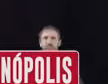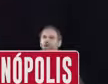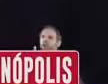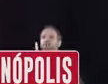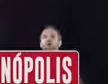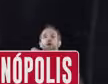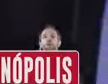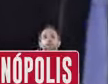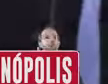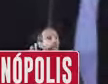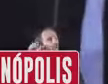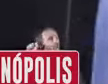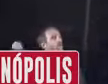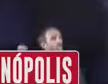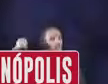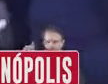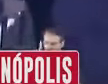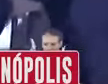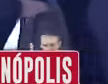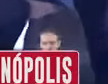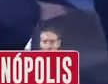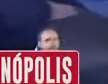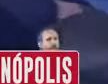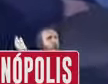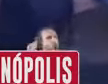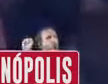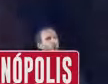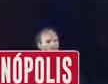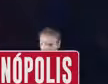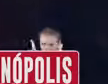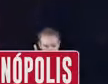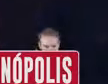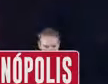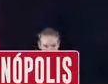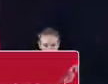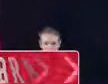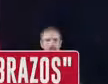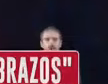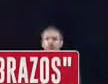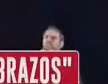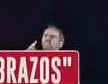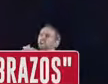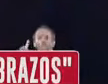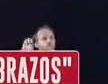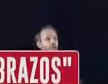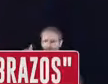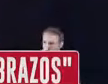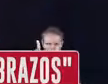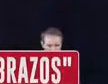no para no escuchar no para no escuchar no para no debatir